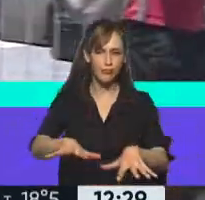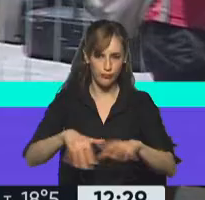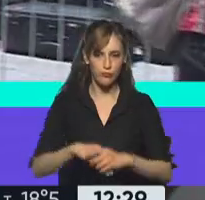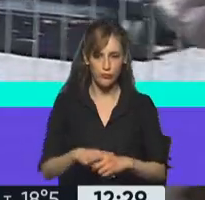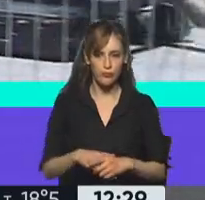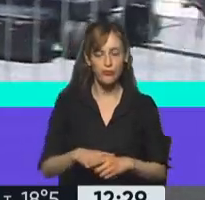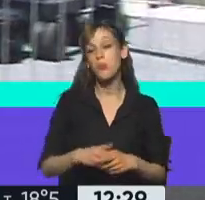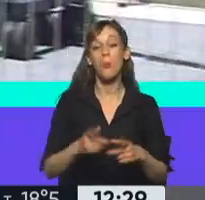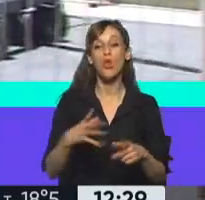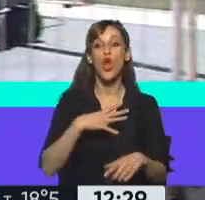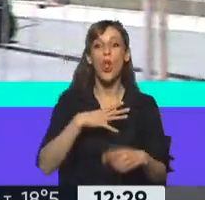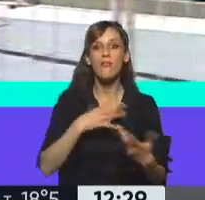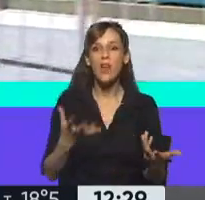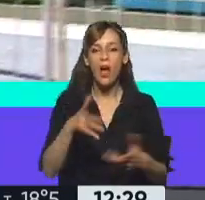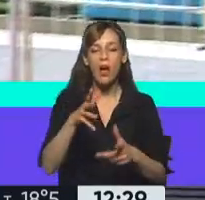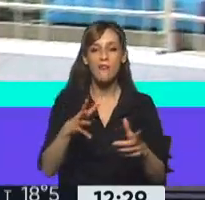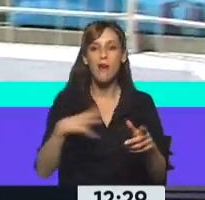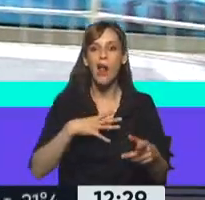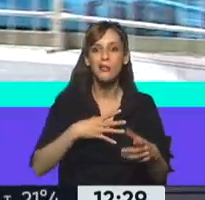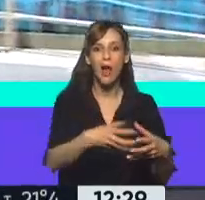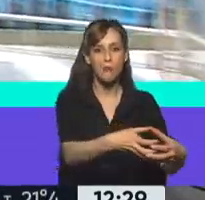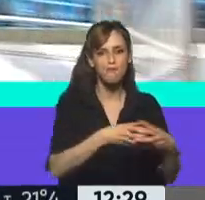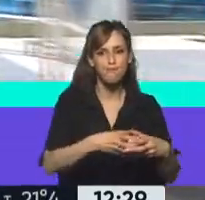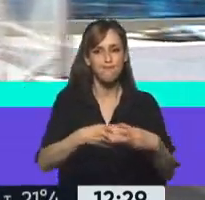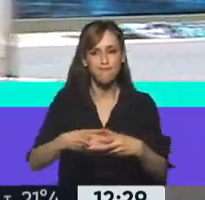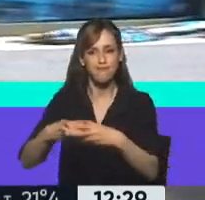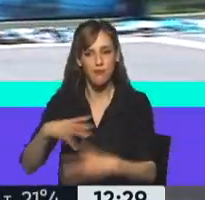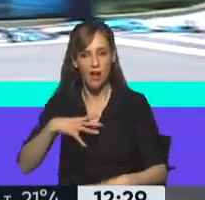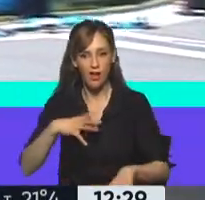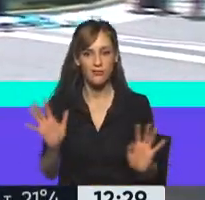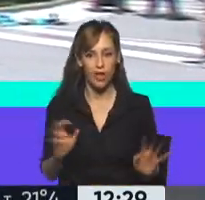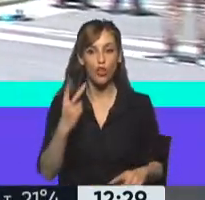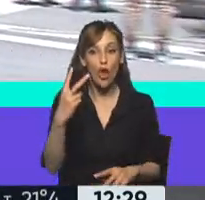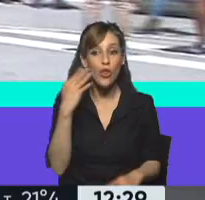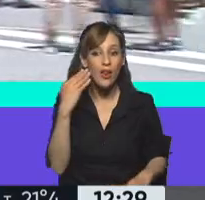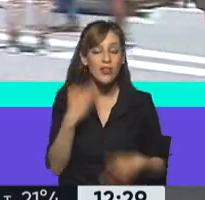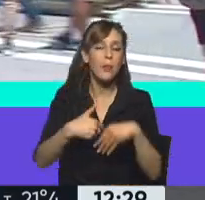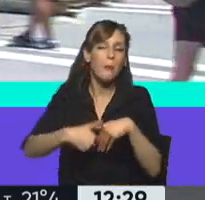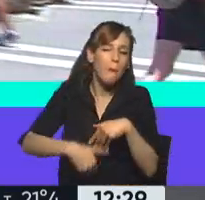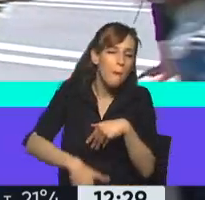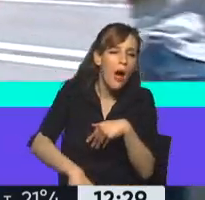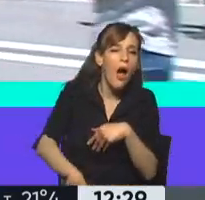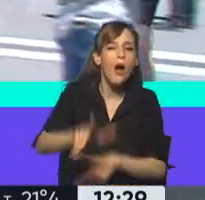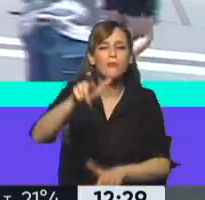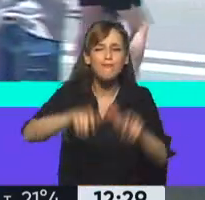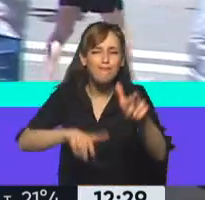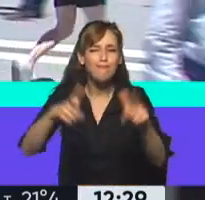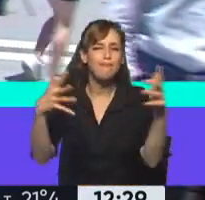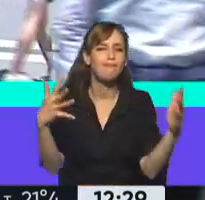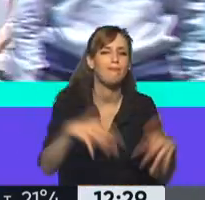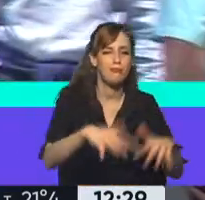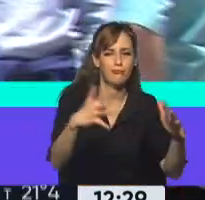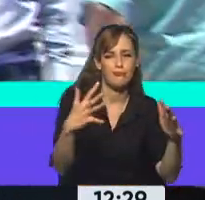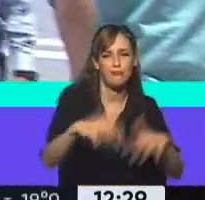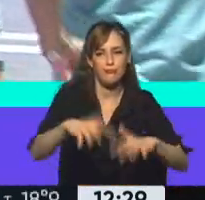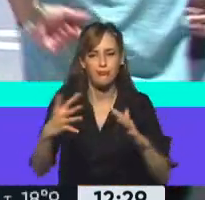columnas que todavía no habrán entrado, porque ni siquiera se habrán concentrado, ¿eh? A las 2 de la tarde empiezan los primeros horarios de